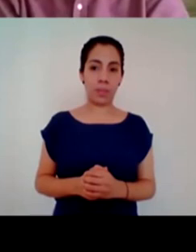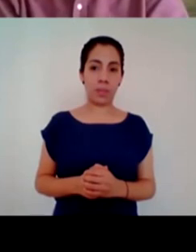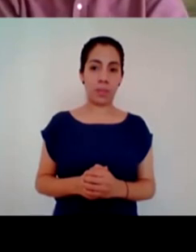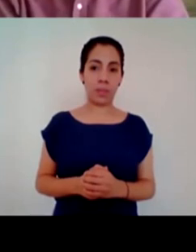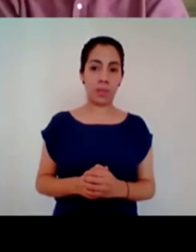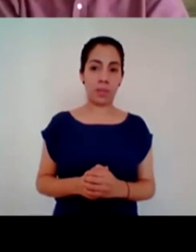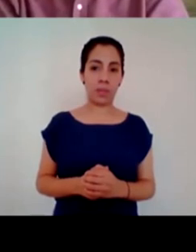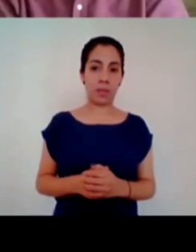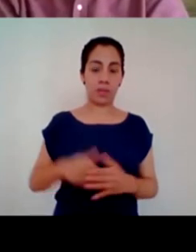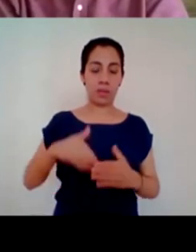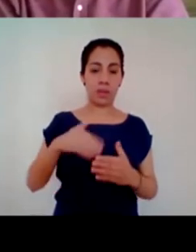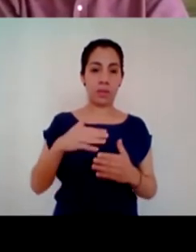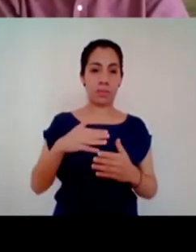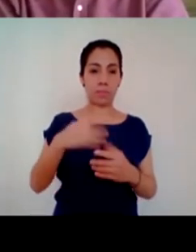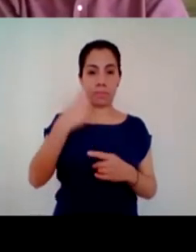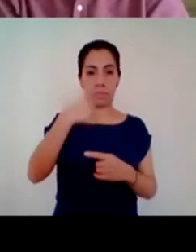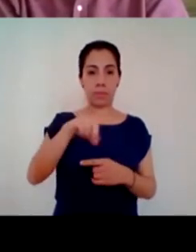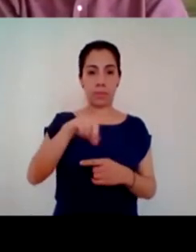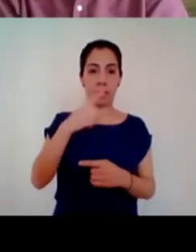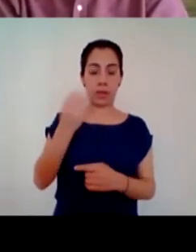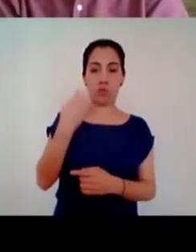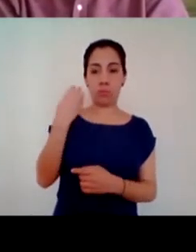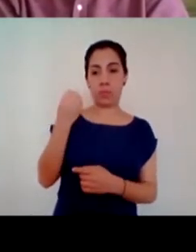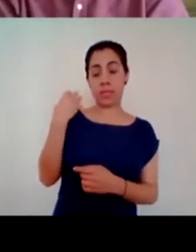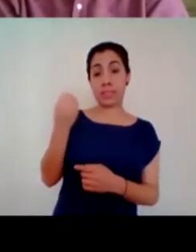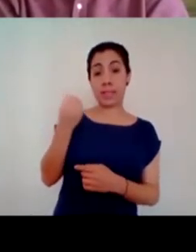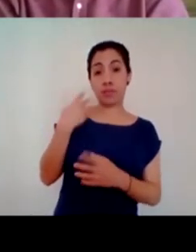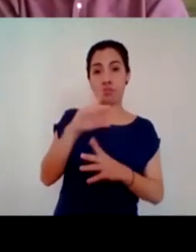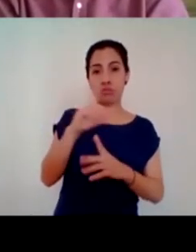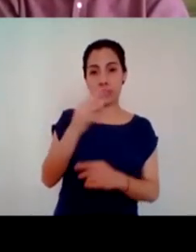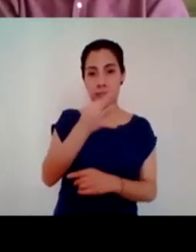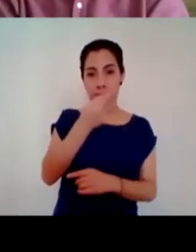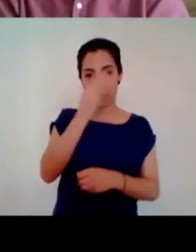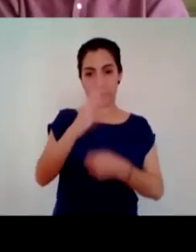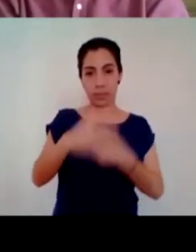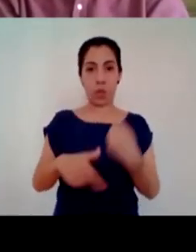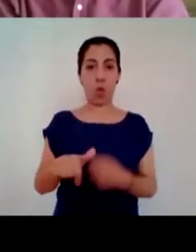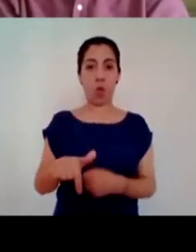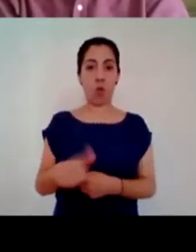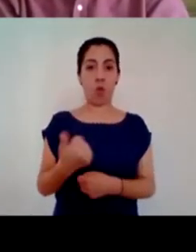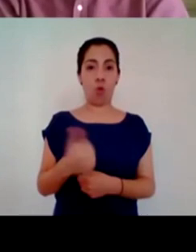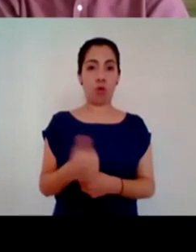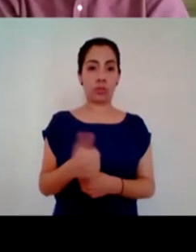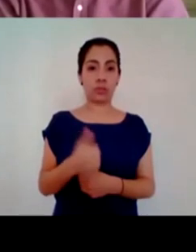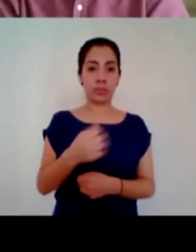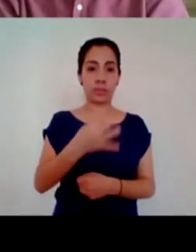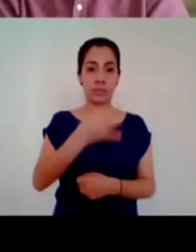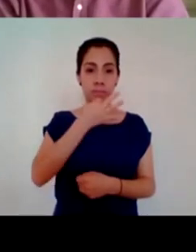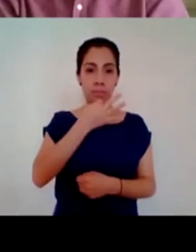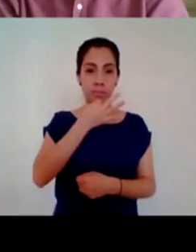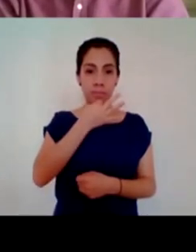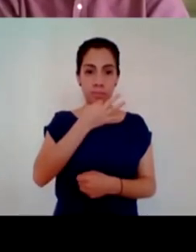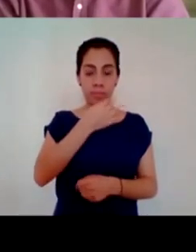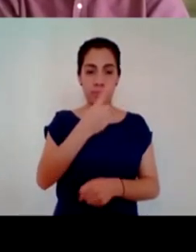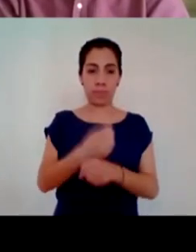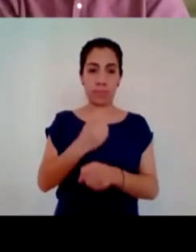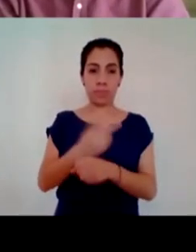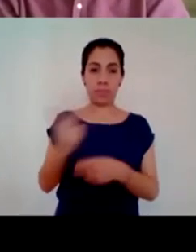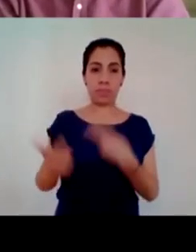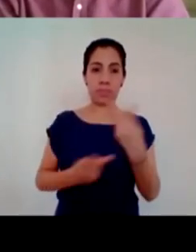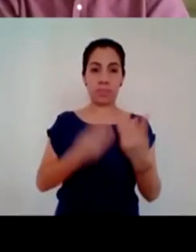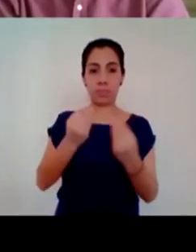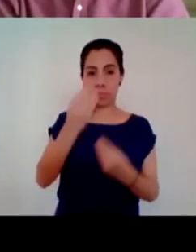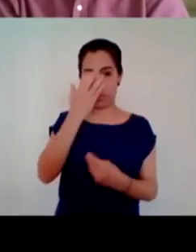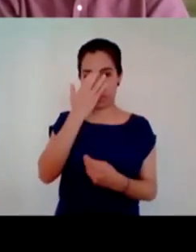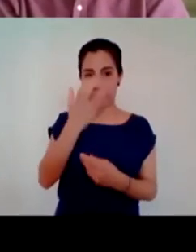este conversatorio, porque nos quedan 11 minutos. Entonces, con mucha pena tengo que leer la primera pregunta, que es